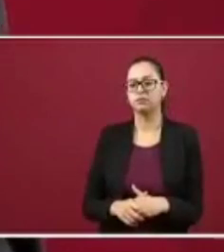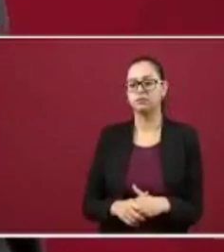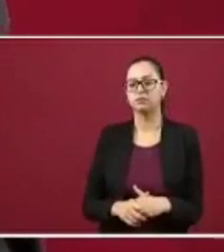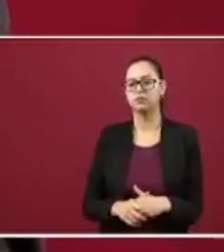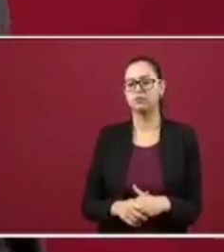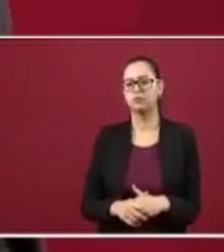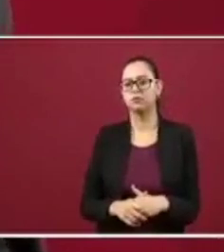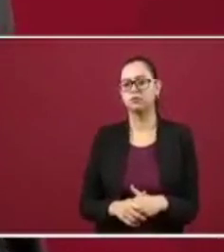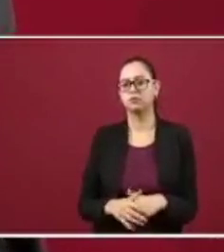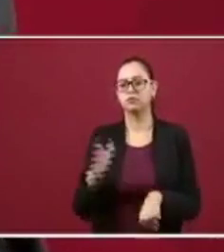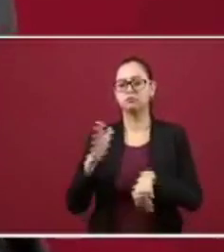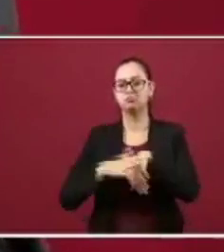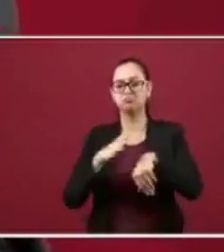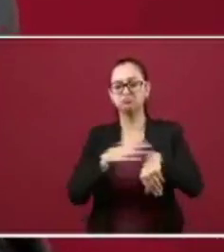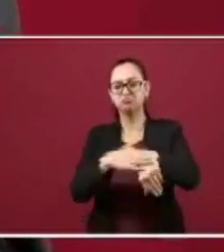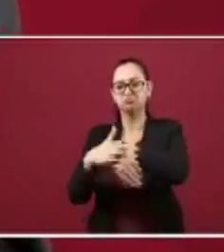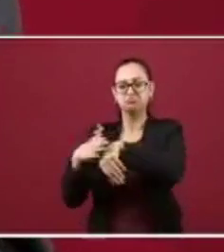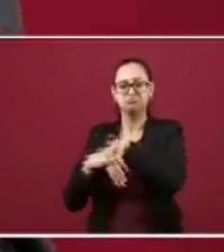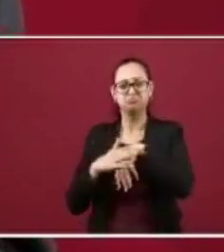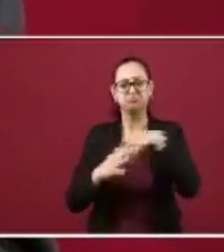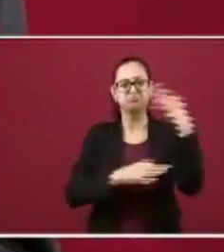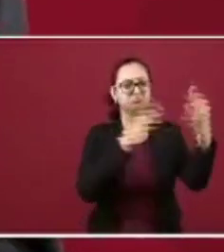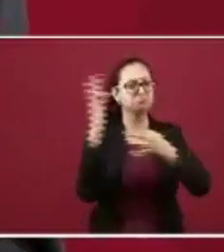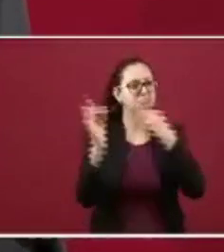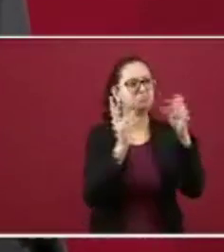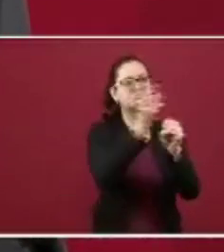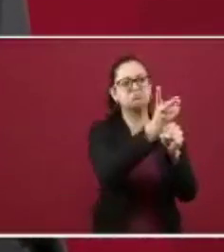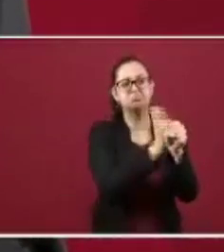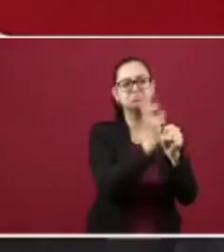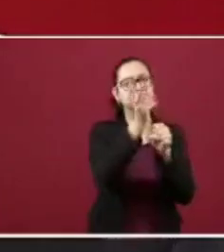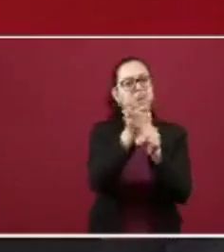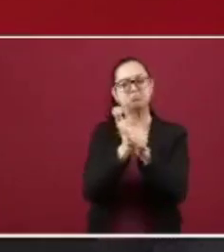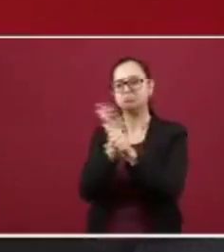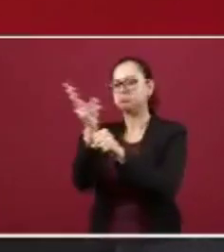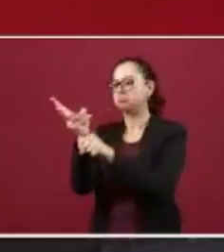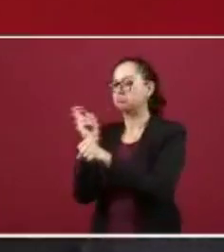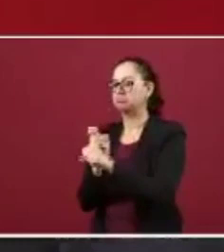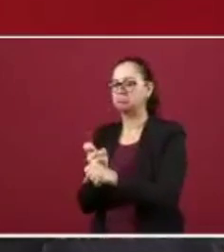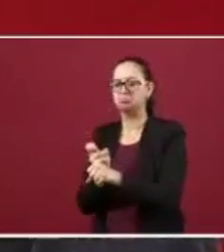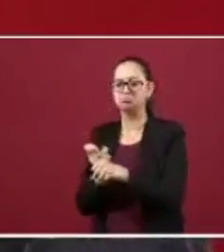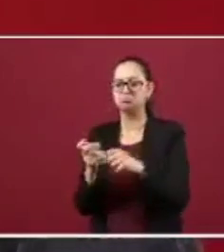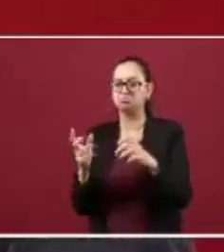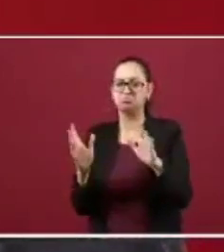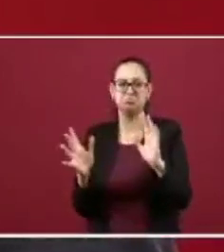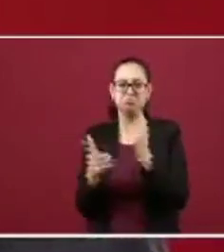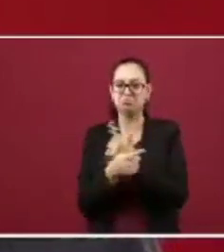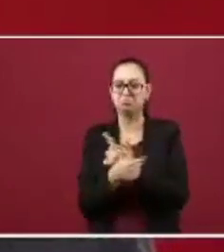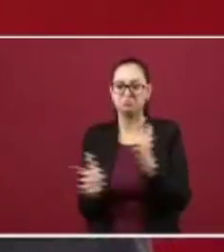hacer una convocatoria, una invitación a gente que